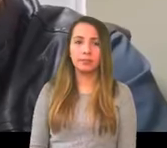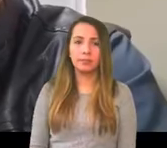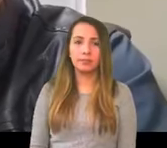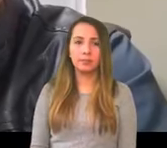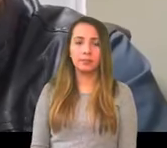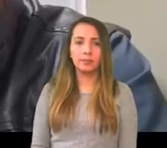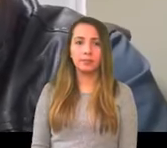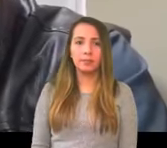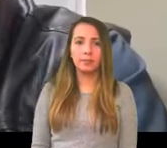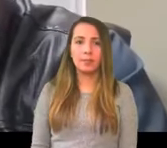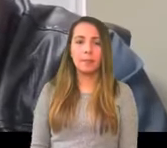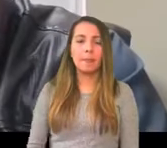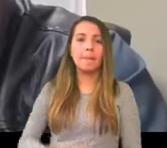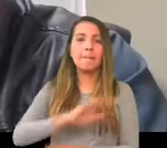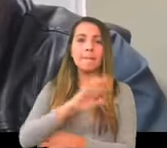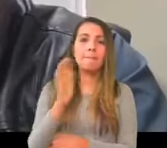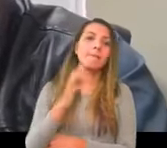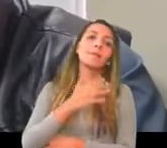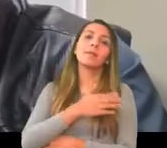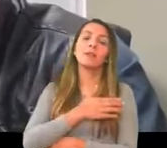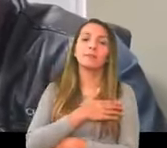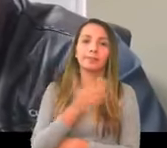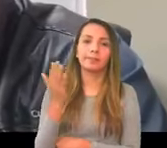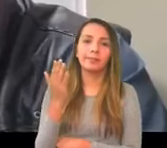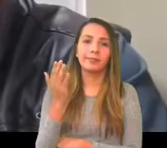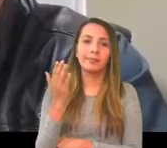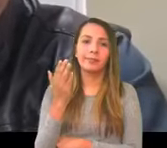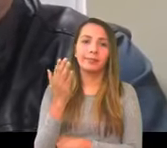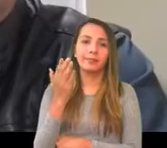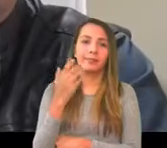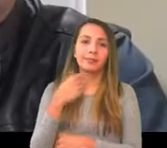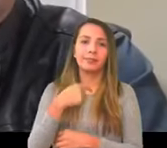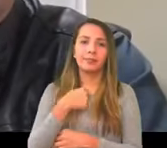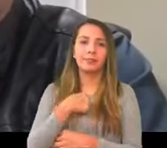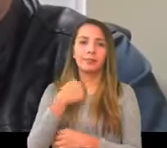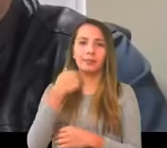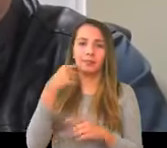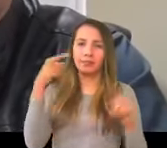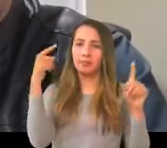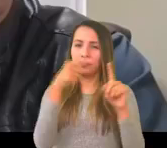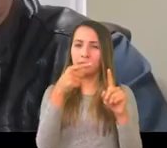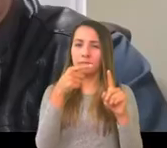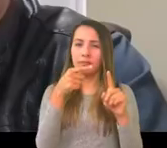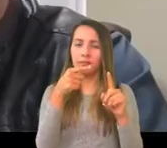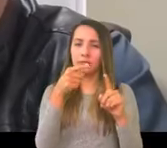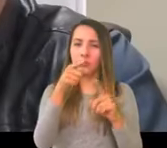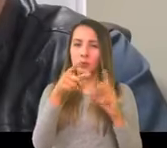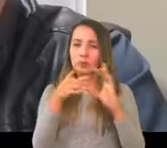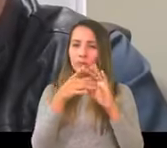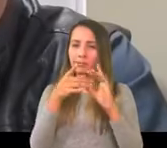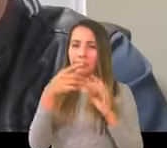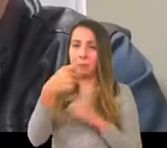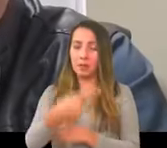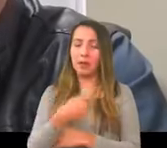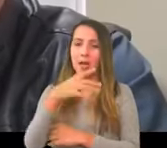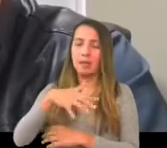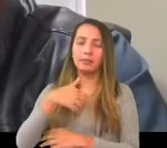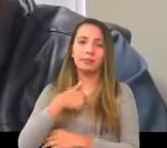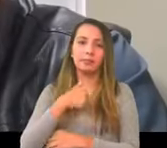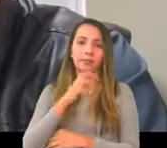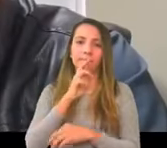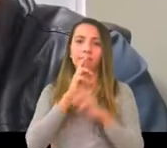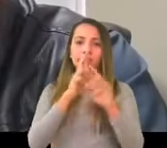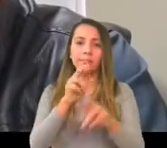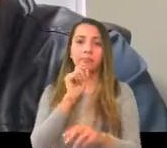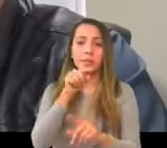termino. Bueno, en particular, me gustaría que centrarnos en el tema, en el asunto de esta reparación